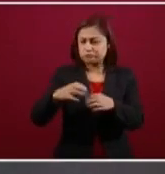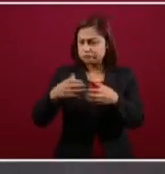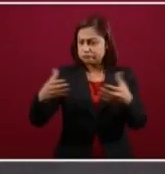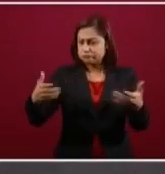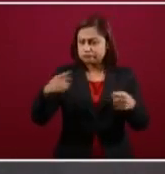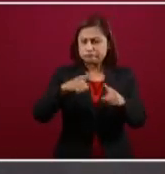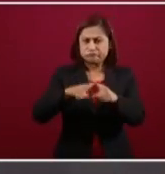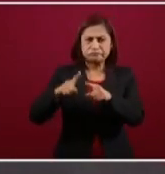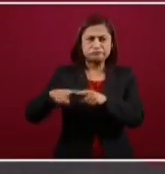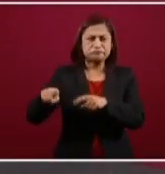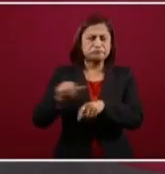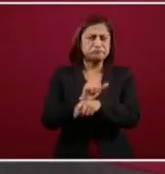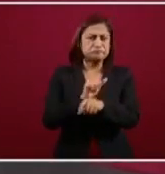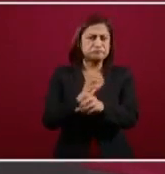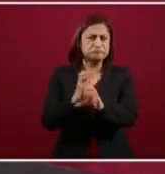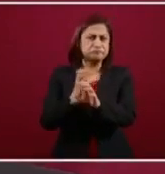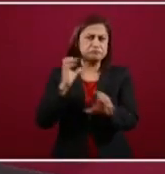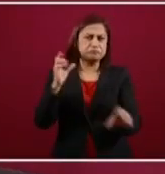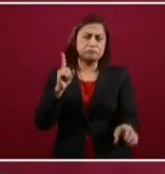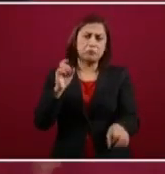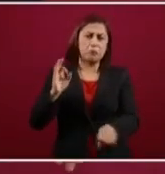blindadas,